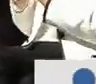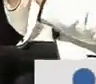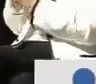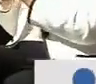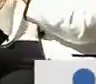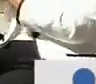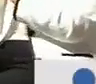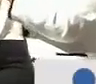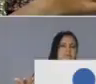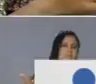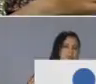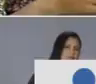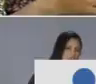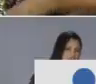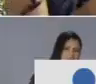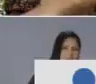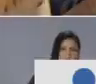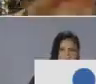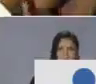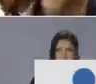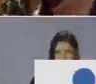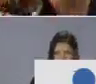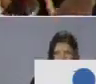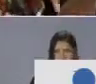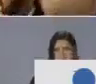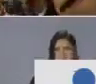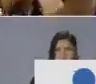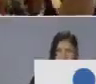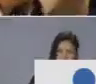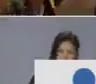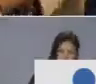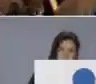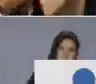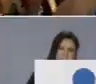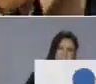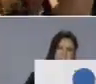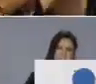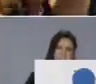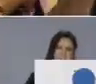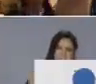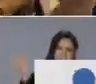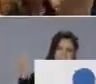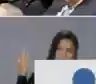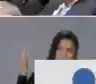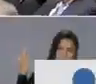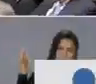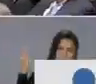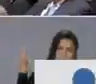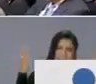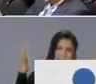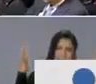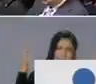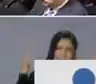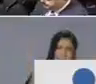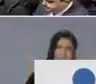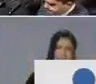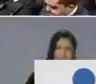en Venezuela y agradeció a su esposa y a sus hijos el tiempo que les tocó